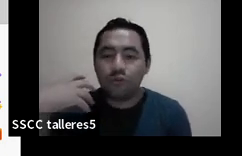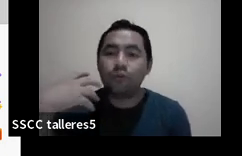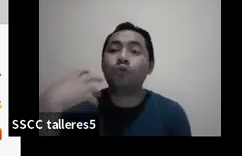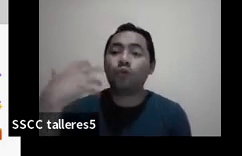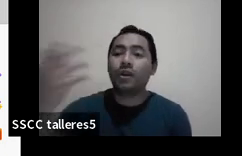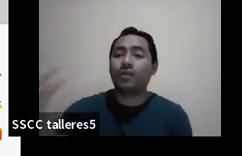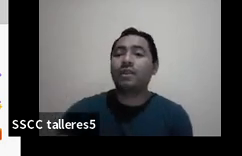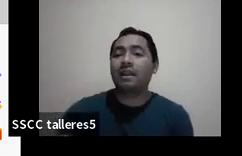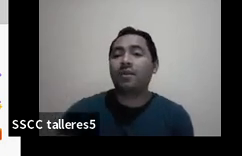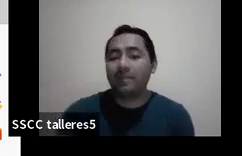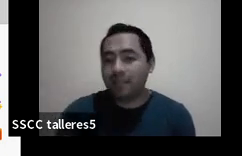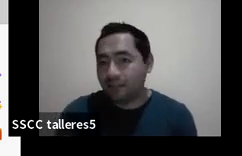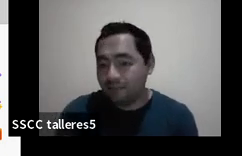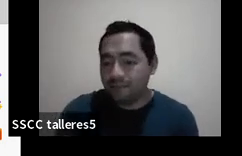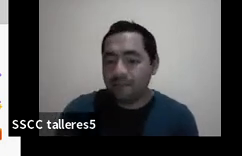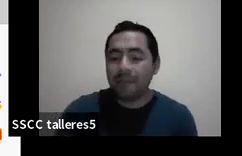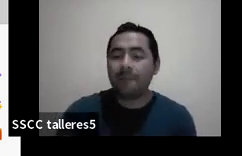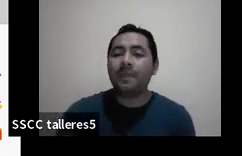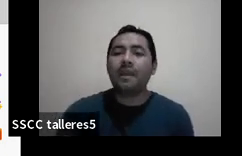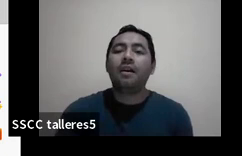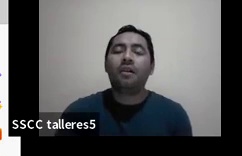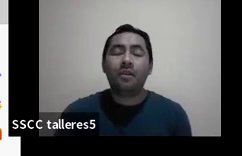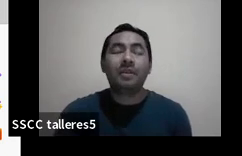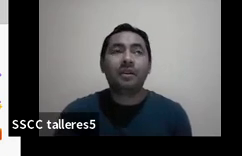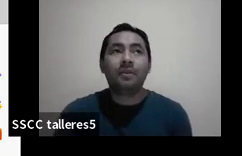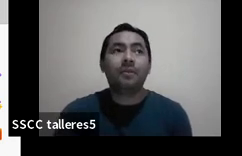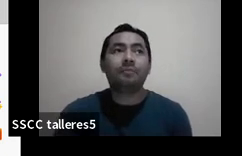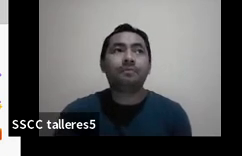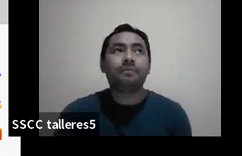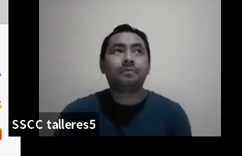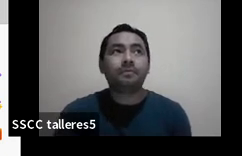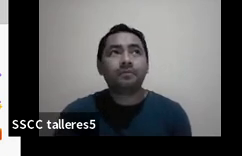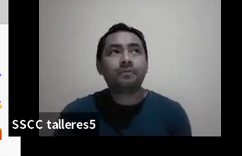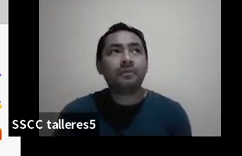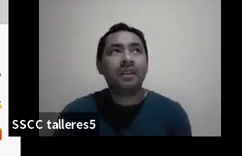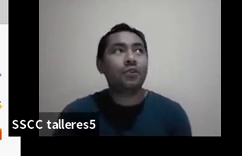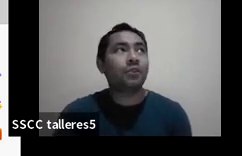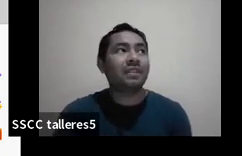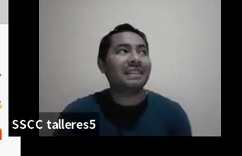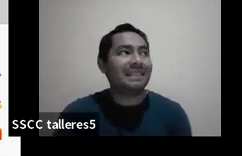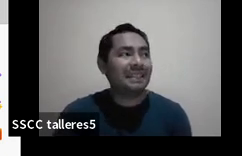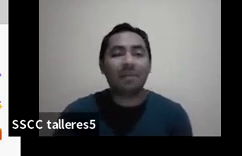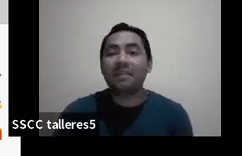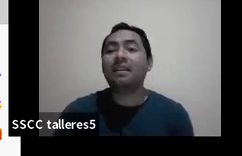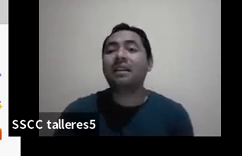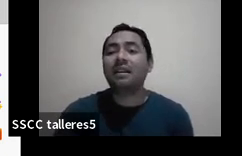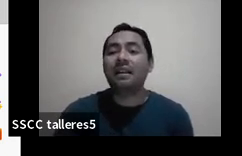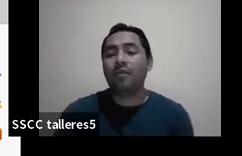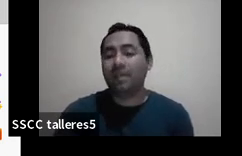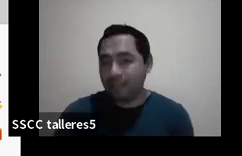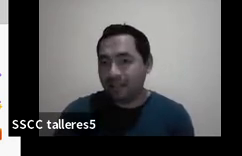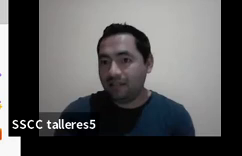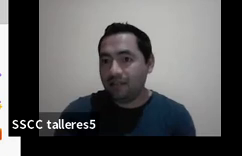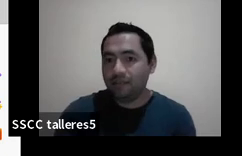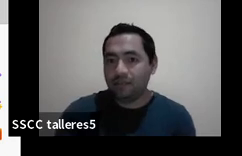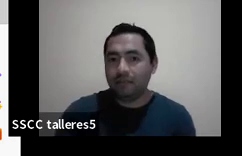son los sordos usuarios de la lengua de señas, ¿ya? Ahora, nuevamente, como te digo, el sordo necesita aprender